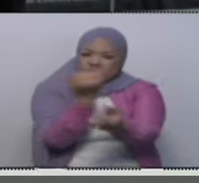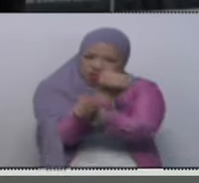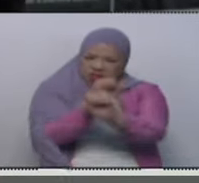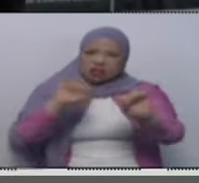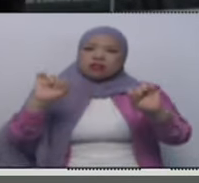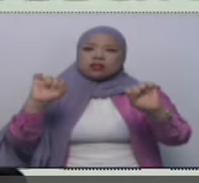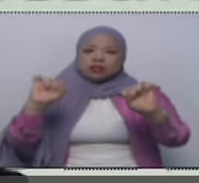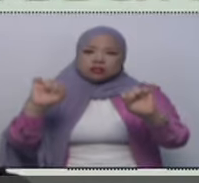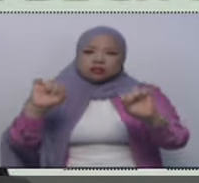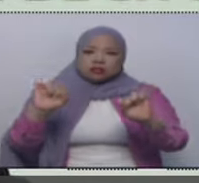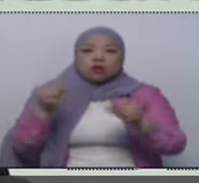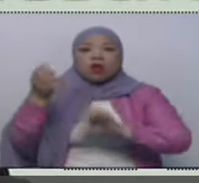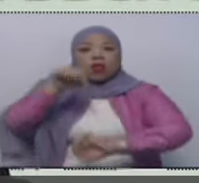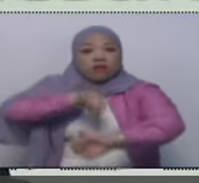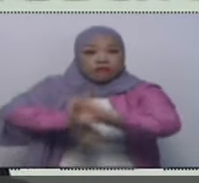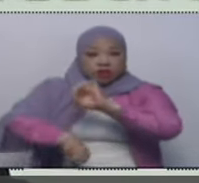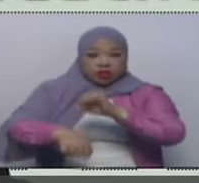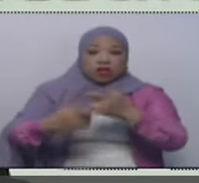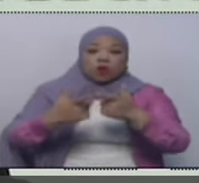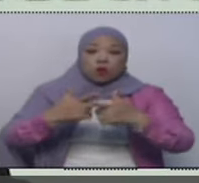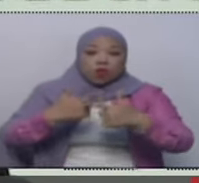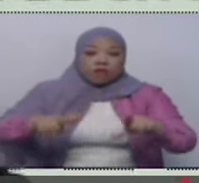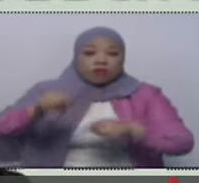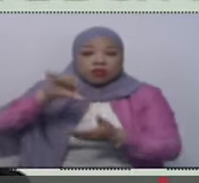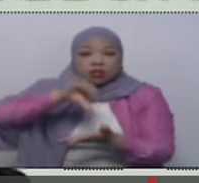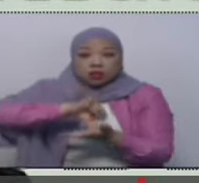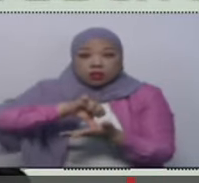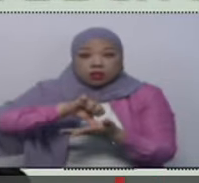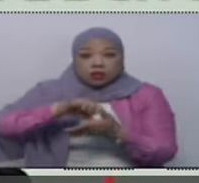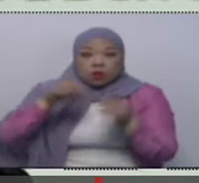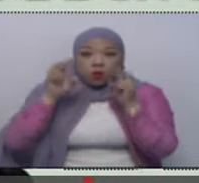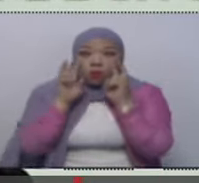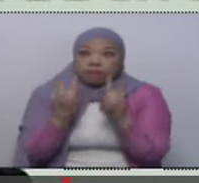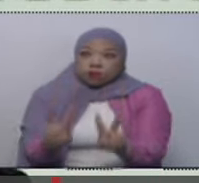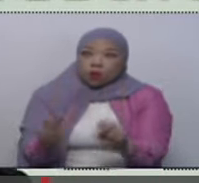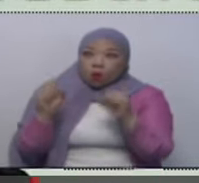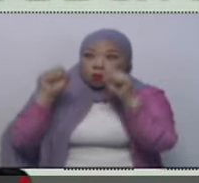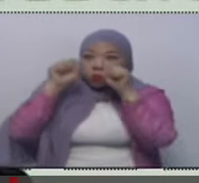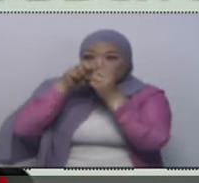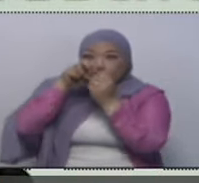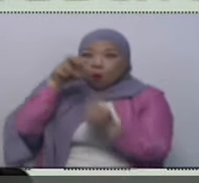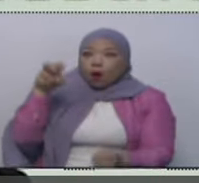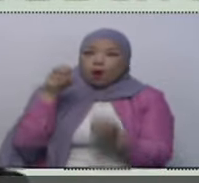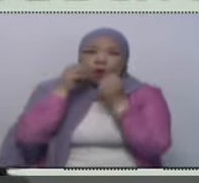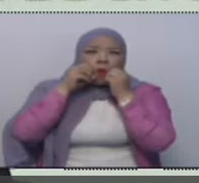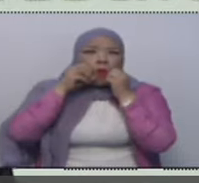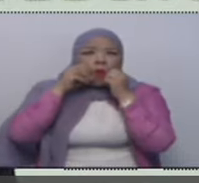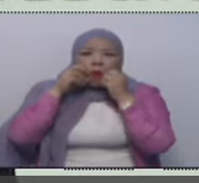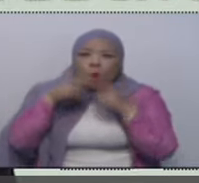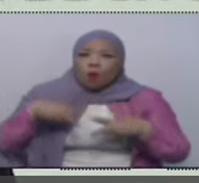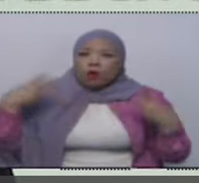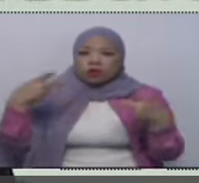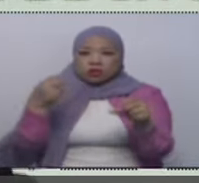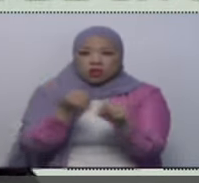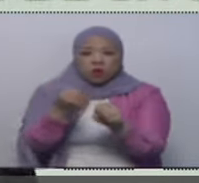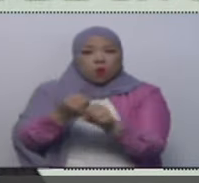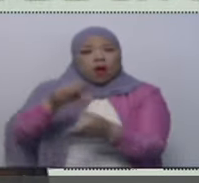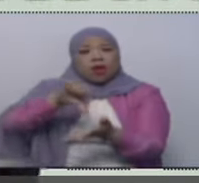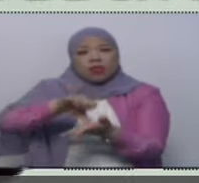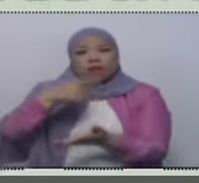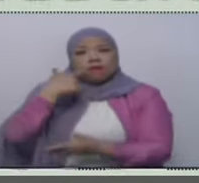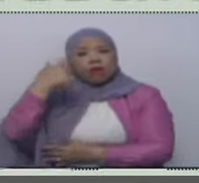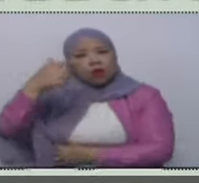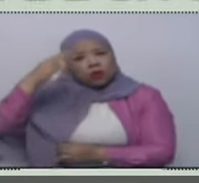dignidad, defendieron de la soberanía de Irán. Y todo el mundo vio el orgullo de los iraníes, donde que en